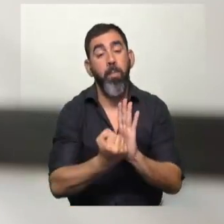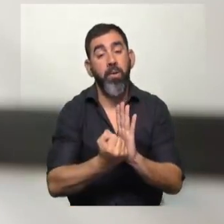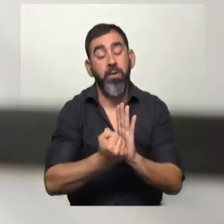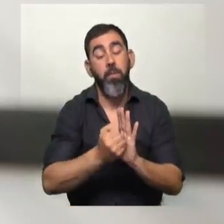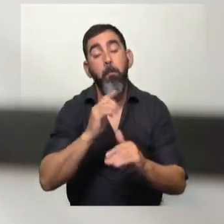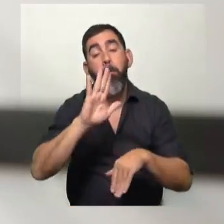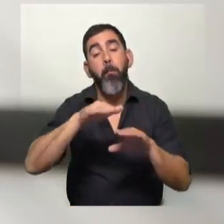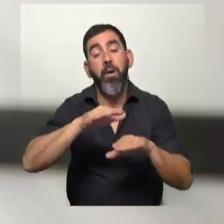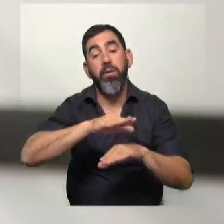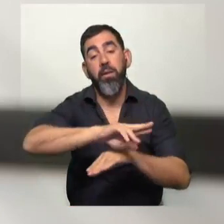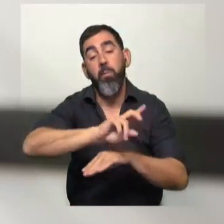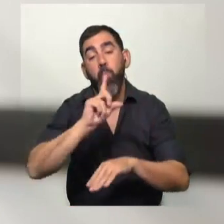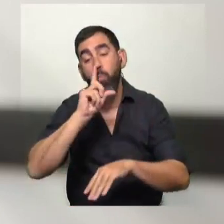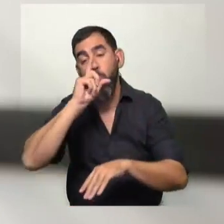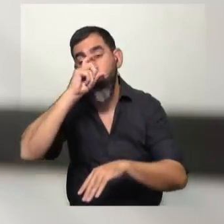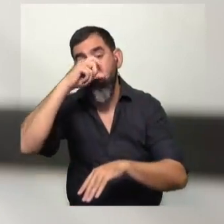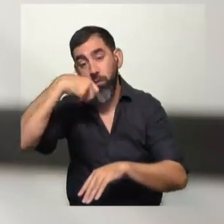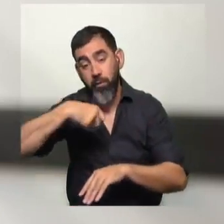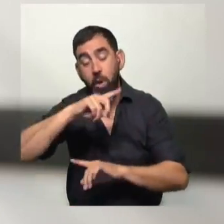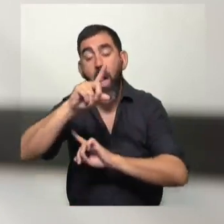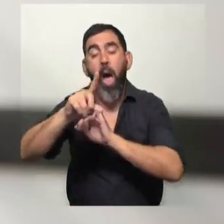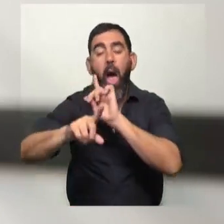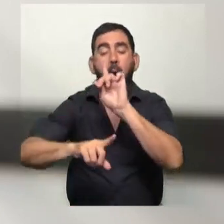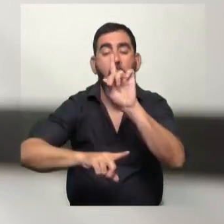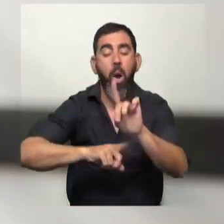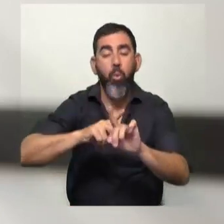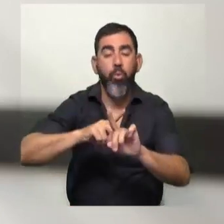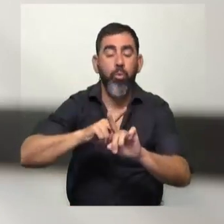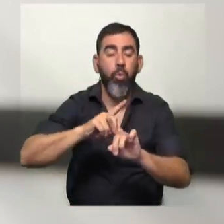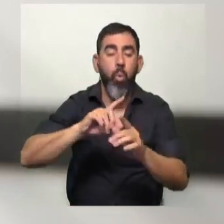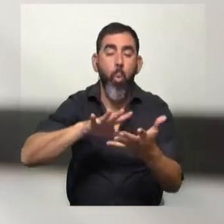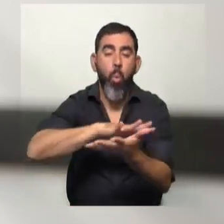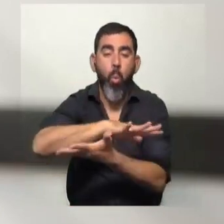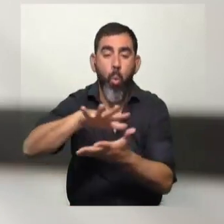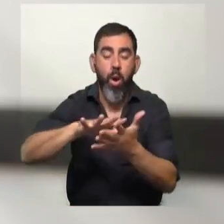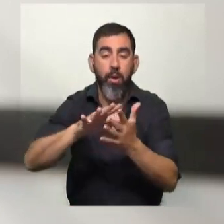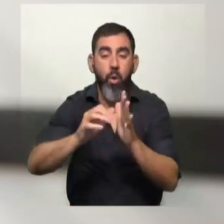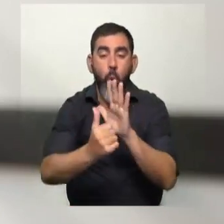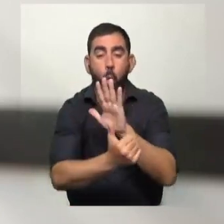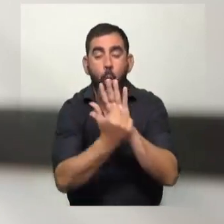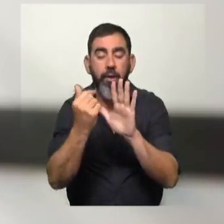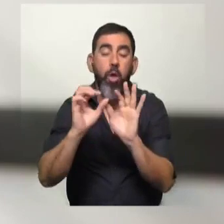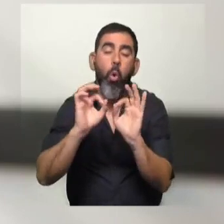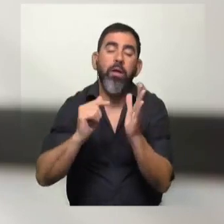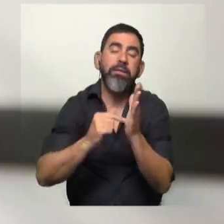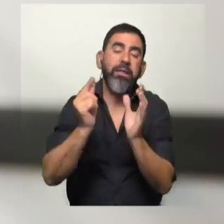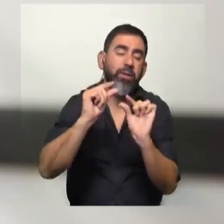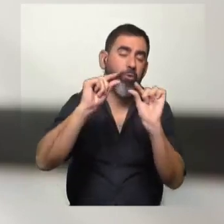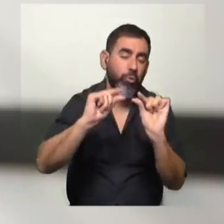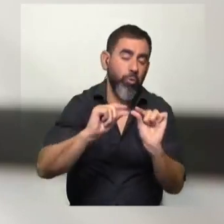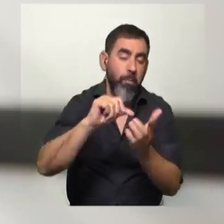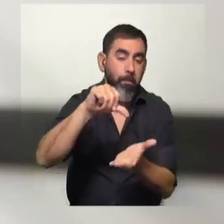costera, en Montevideo principalmente, y en algunos puntos del litoral o ahora del centro, donde se